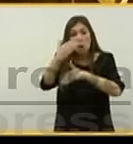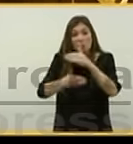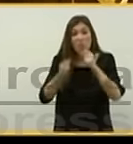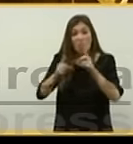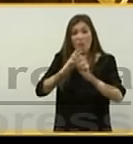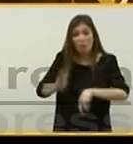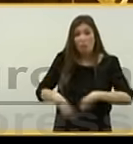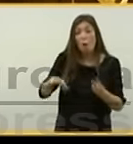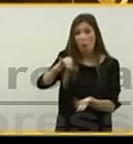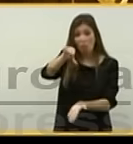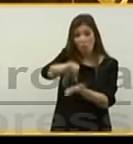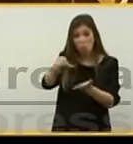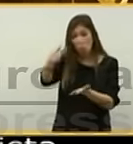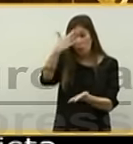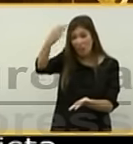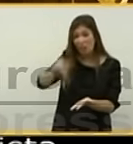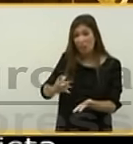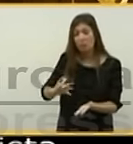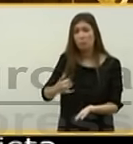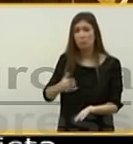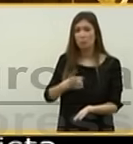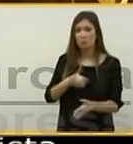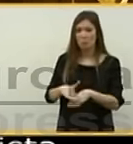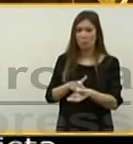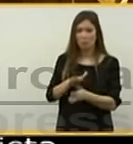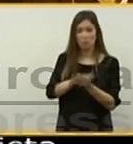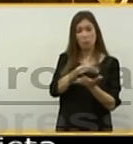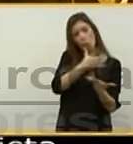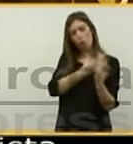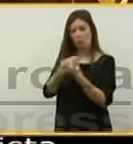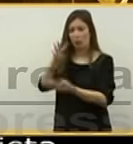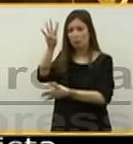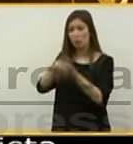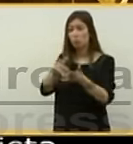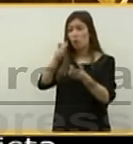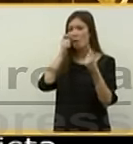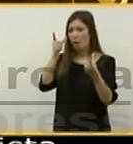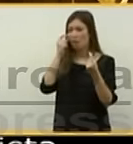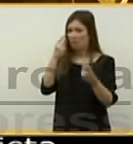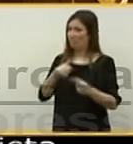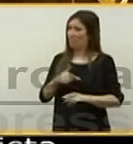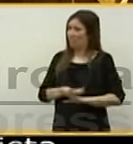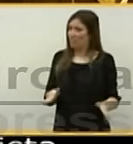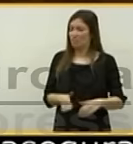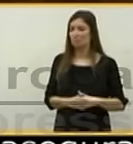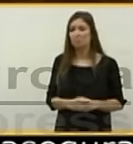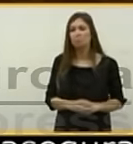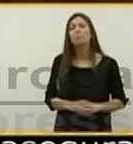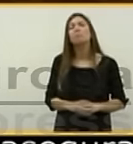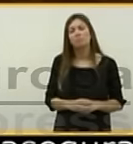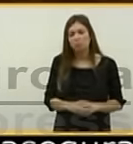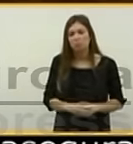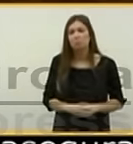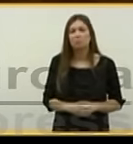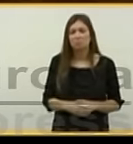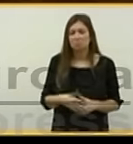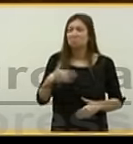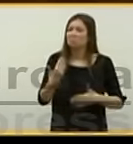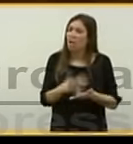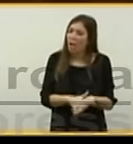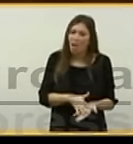centro, le puedo asegurar que se cura en Cataluña. Podríamos seguir hablando de todo